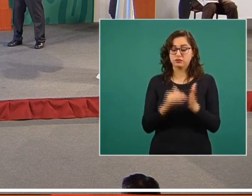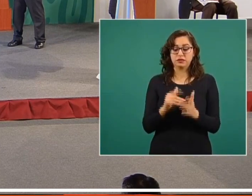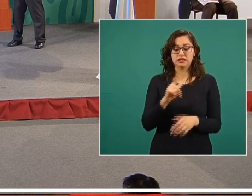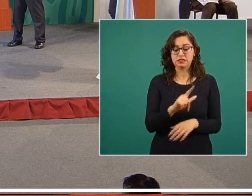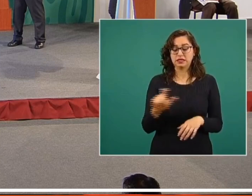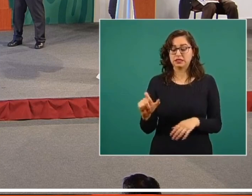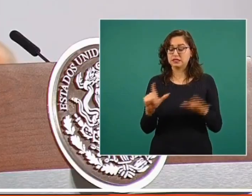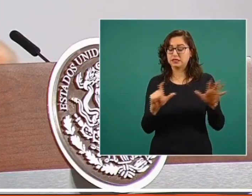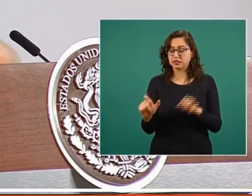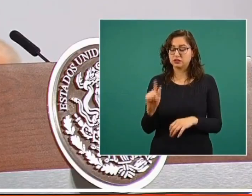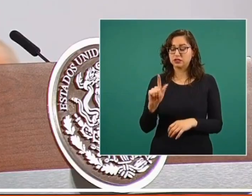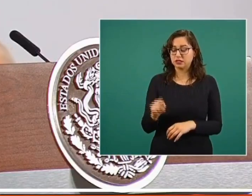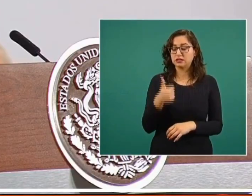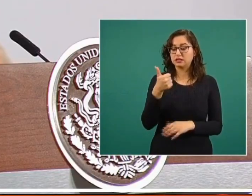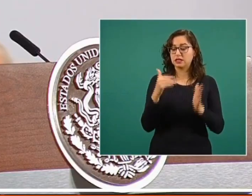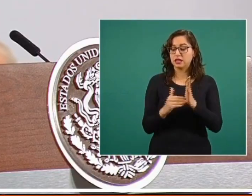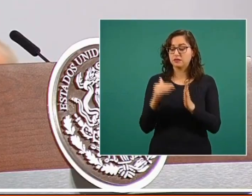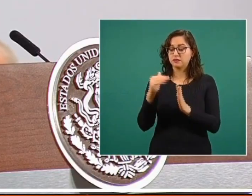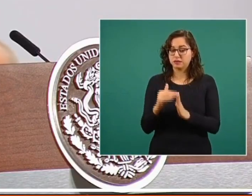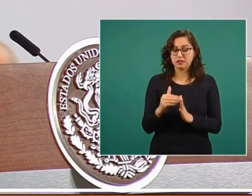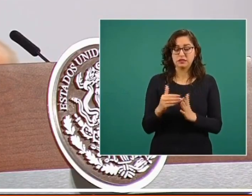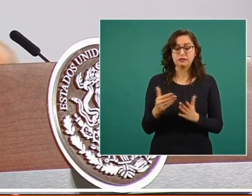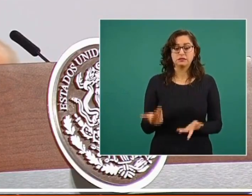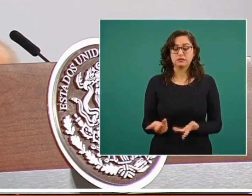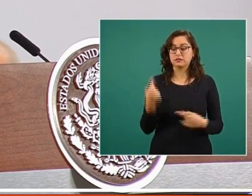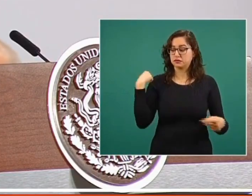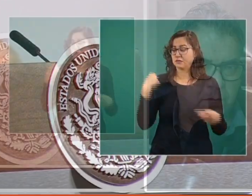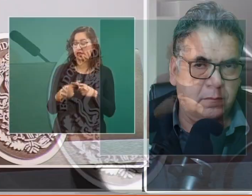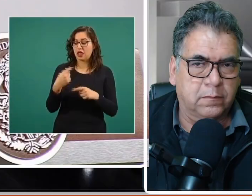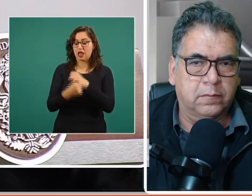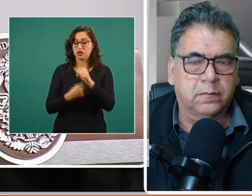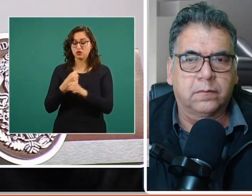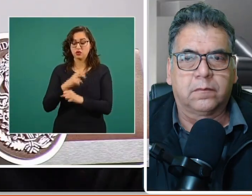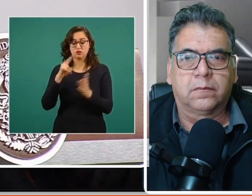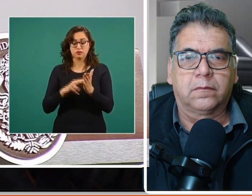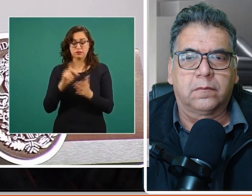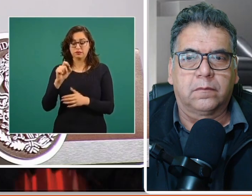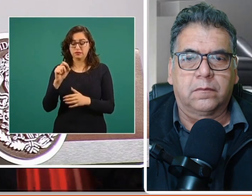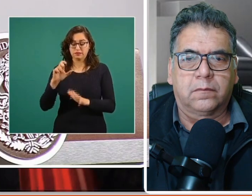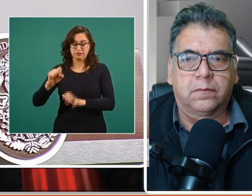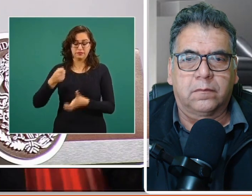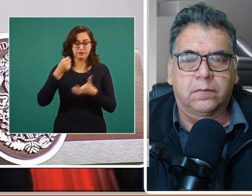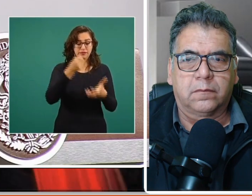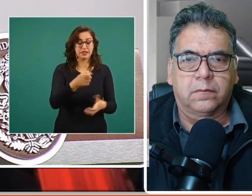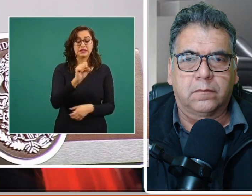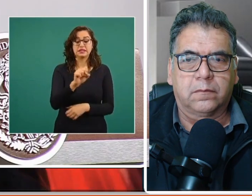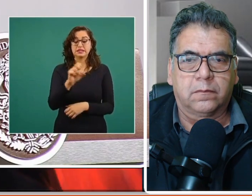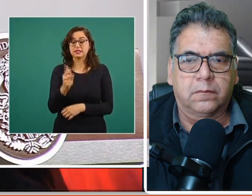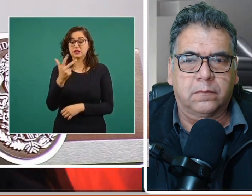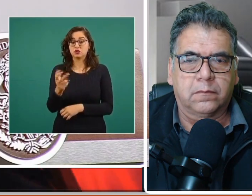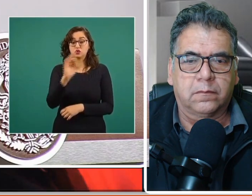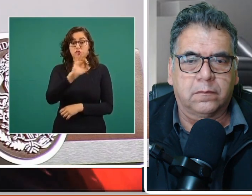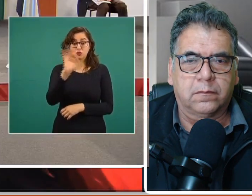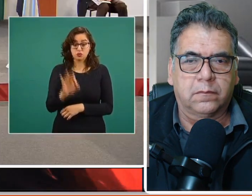22,776 millones que ejerce PIRS en 2020, el 68,3% fue